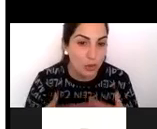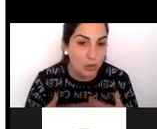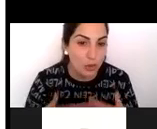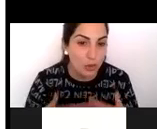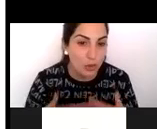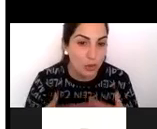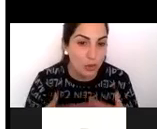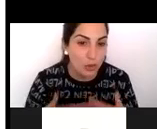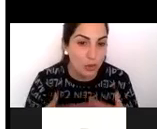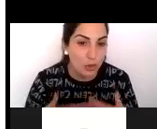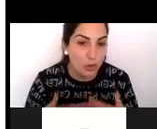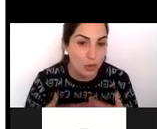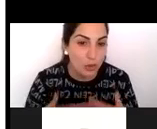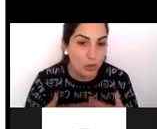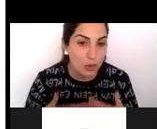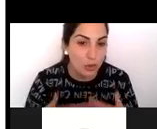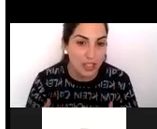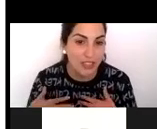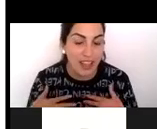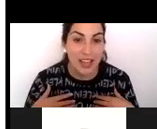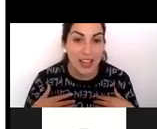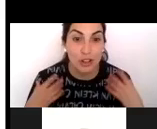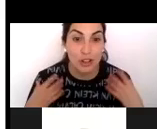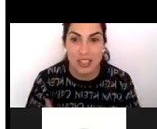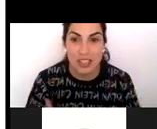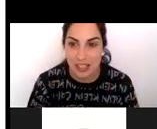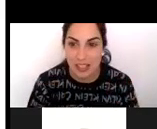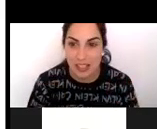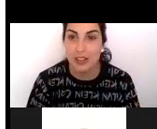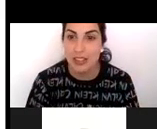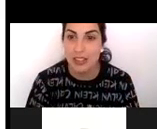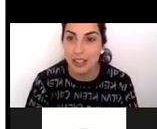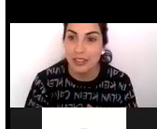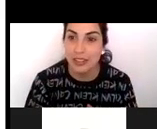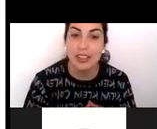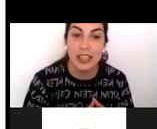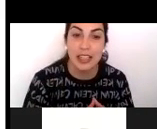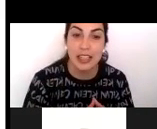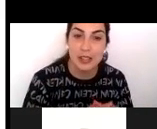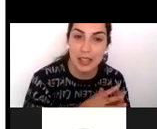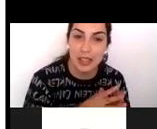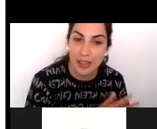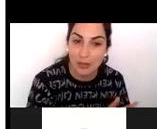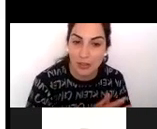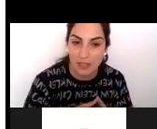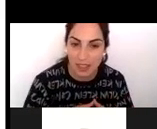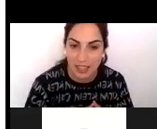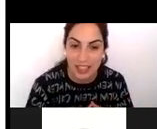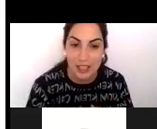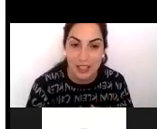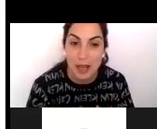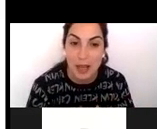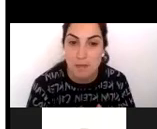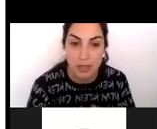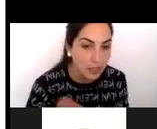triunfos, sino que va, en este caso, la reconciliación, ¿cierto?, en este caso, de Bravo y Vidal, que